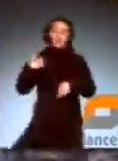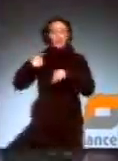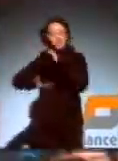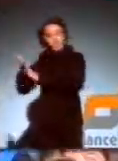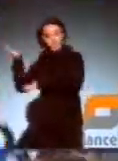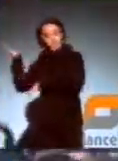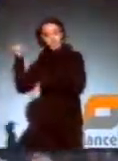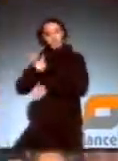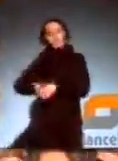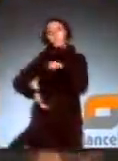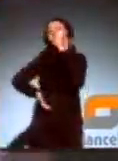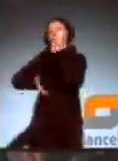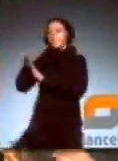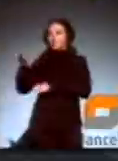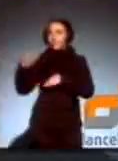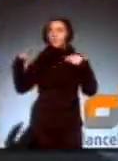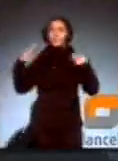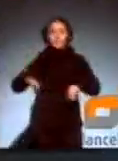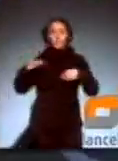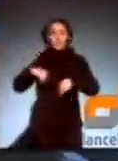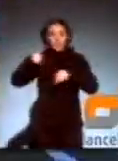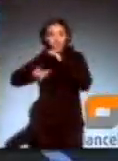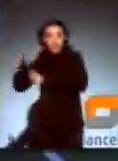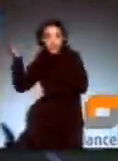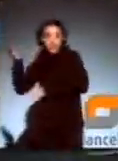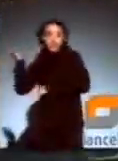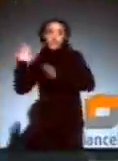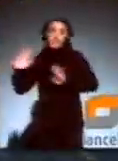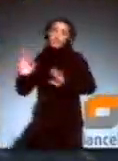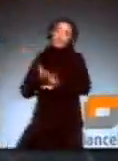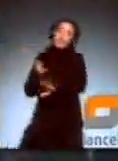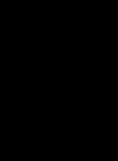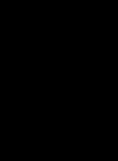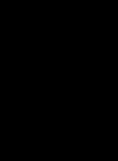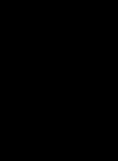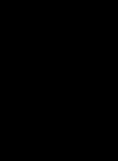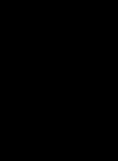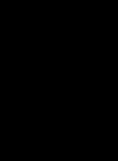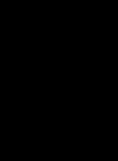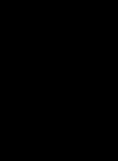Ya se van, sin flores, ya se van, pero tienen.